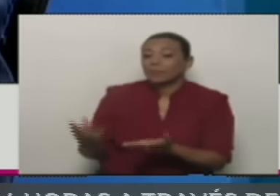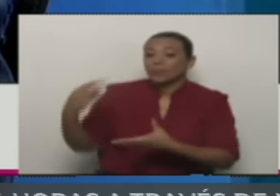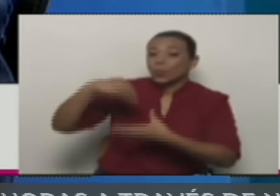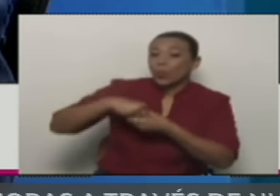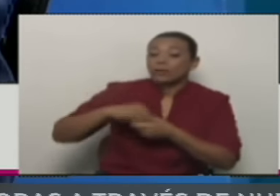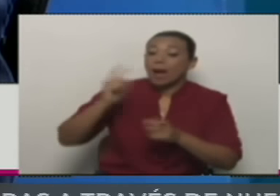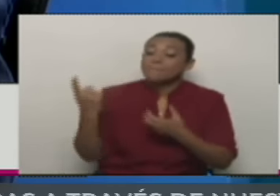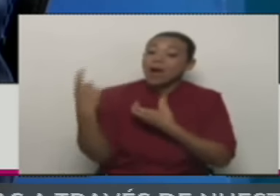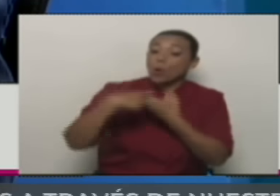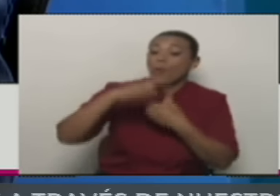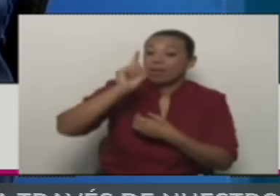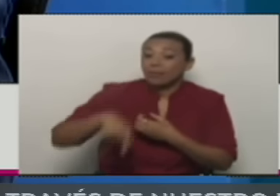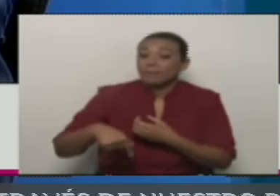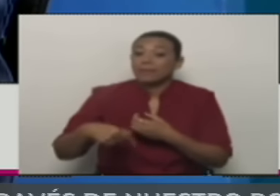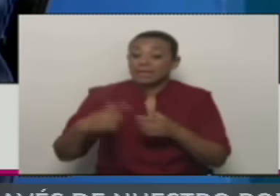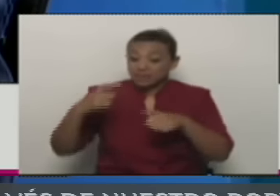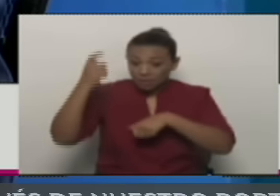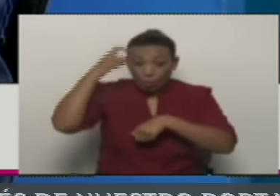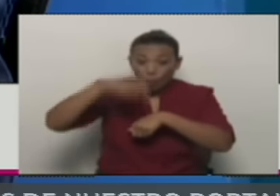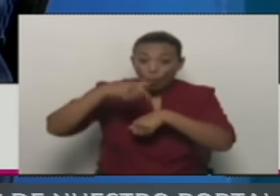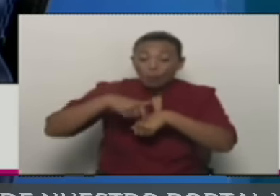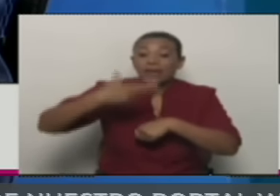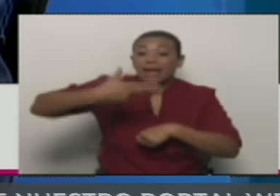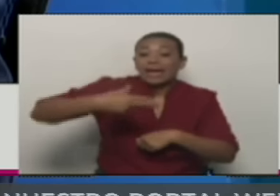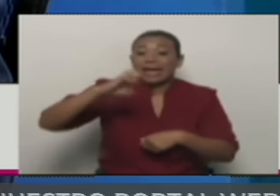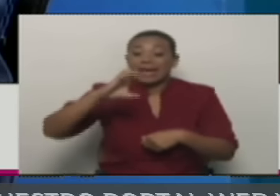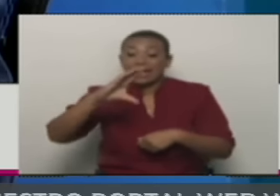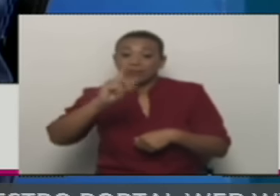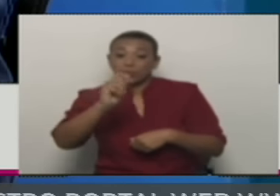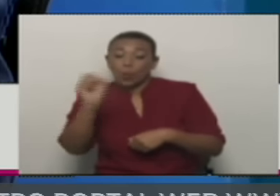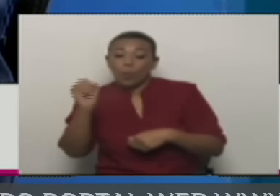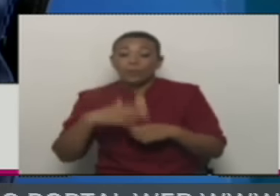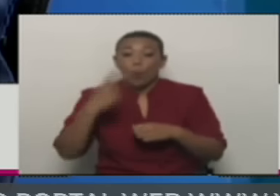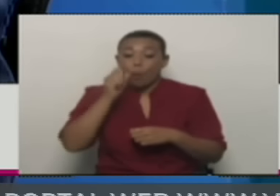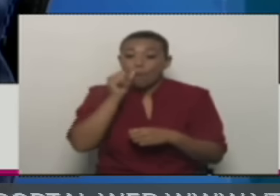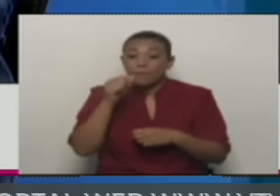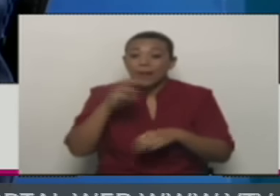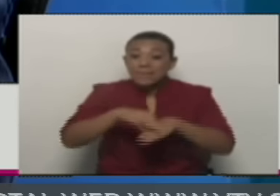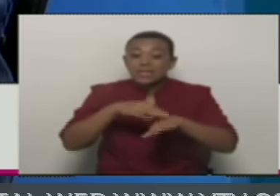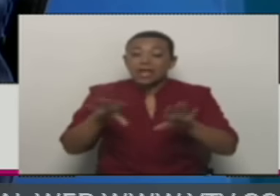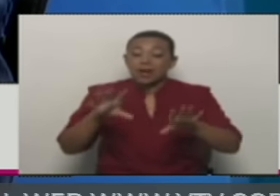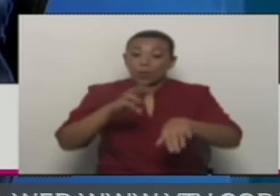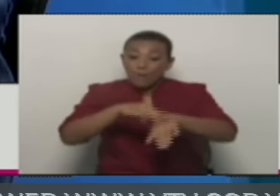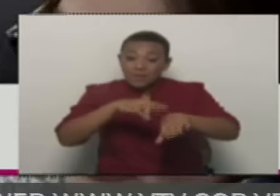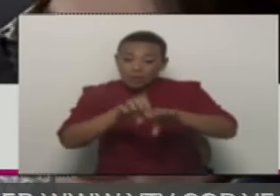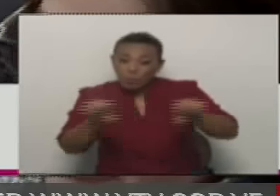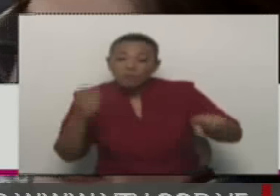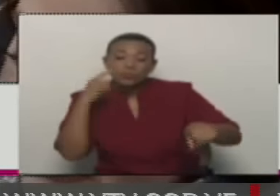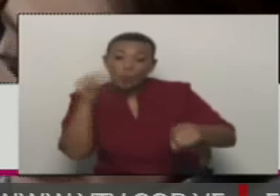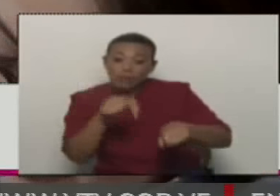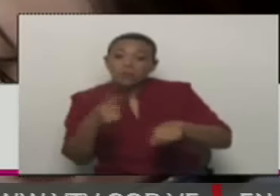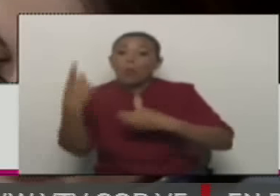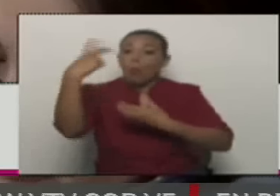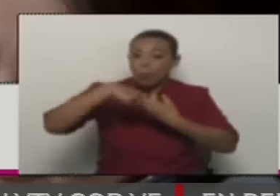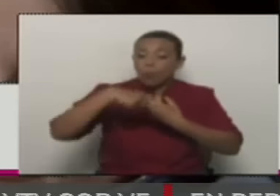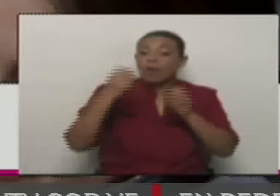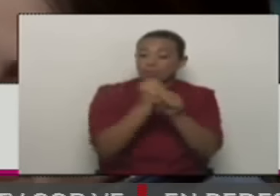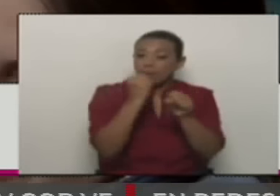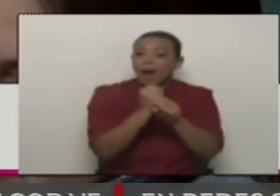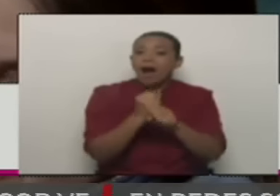vamos a incorporar a partir de hoy a Héctor Rodríguez, que se incorpora activamente en este equipo. Yo